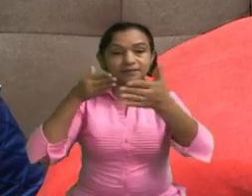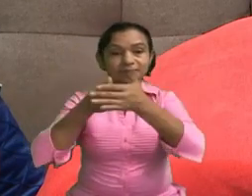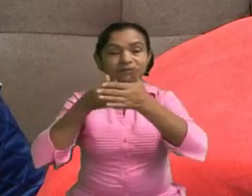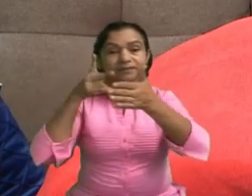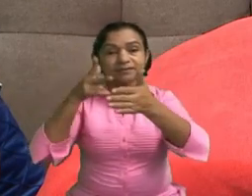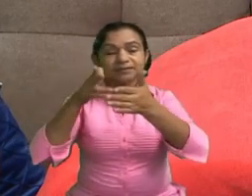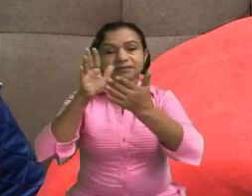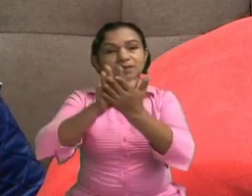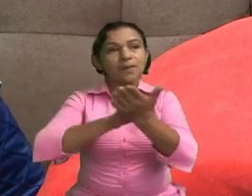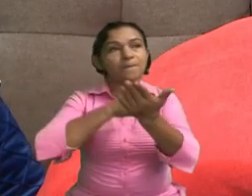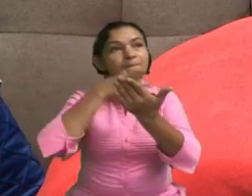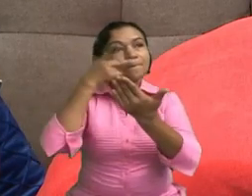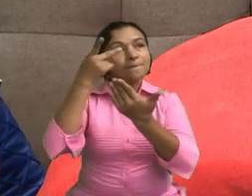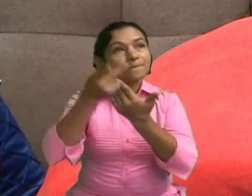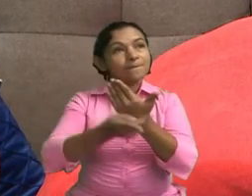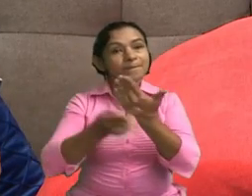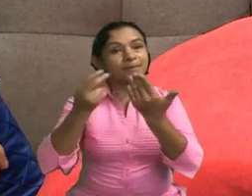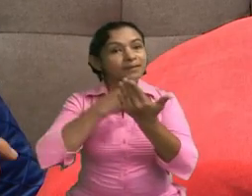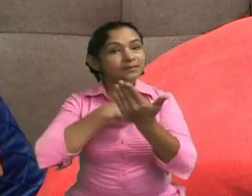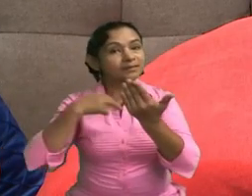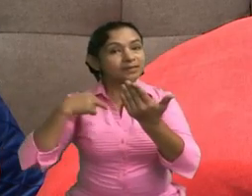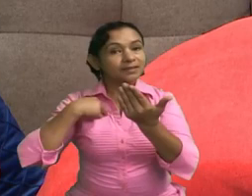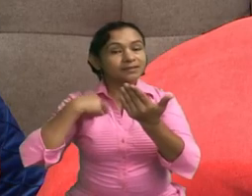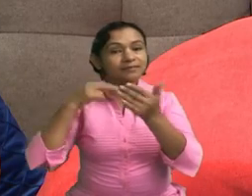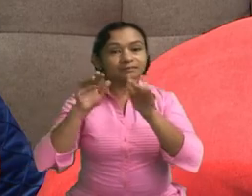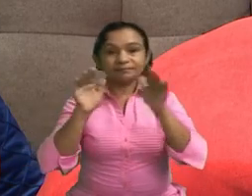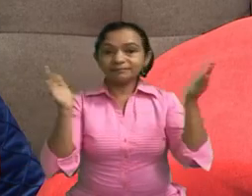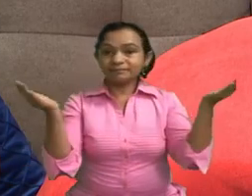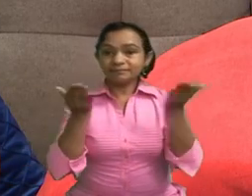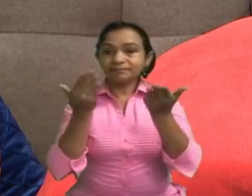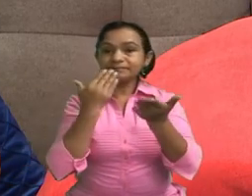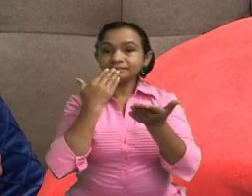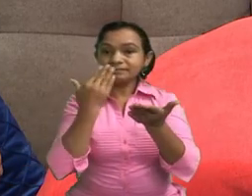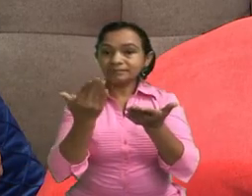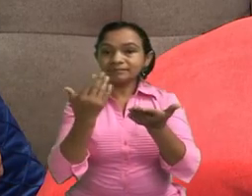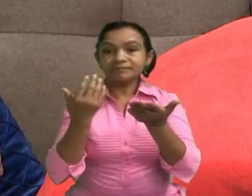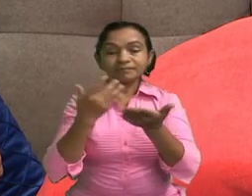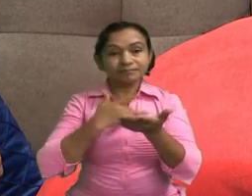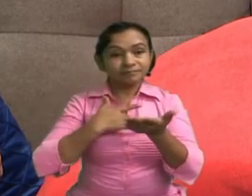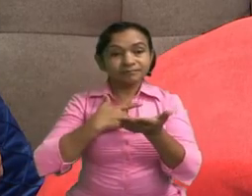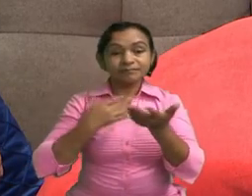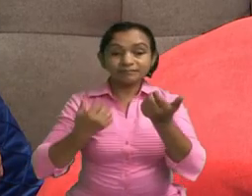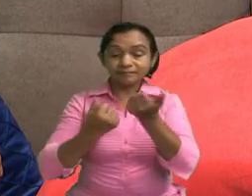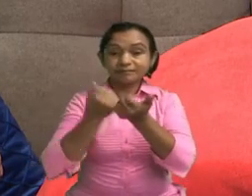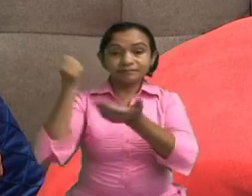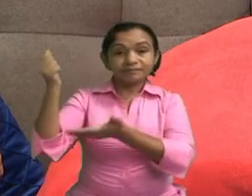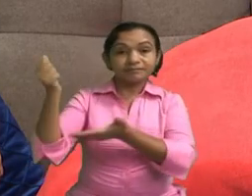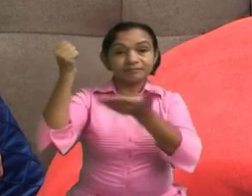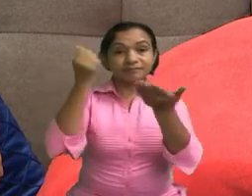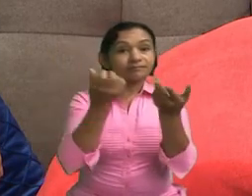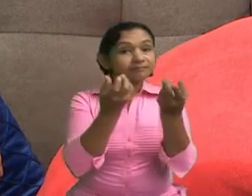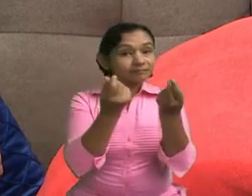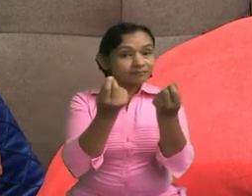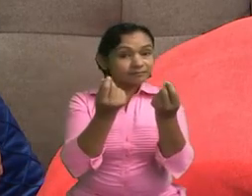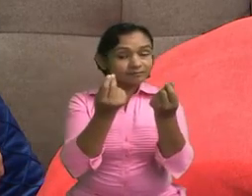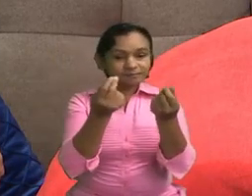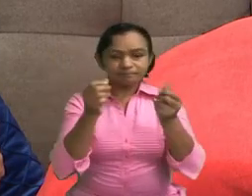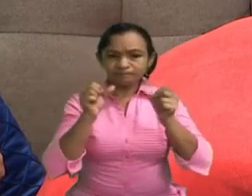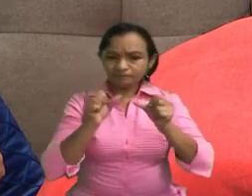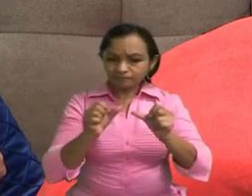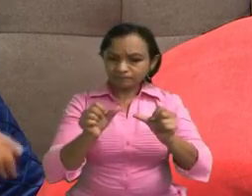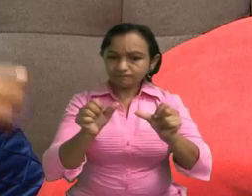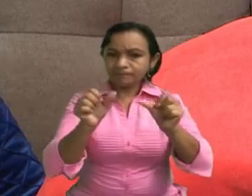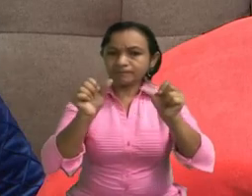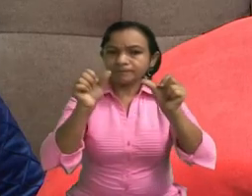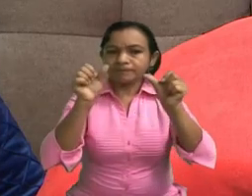de los programas que se están impulsando y que, bueno, ha requerido de bastantes fondos para echarlo a andar, ¿no?